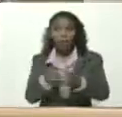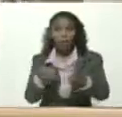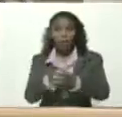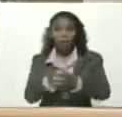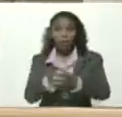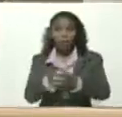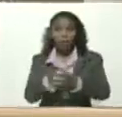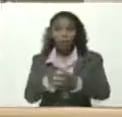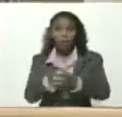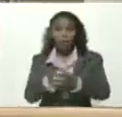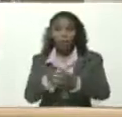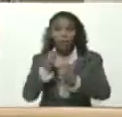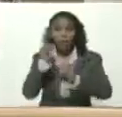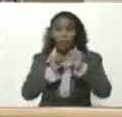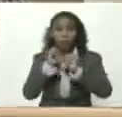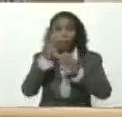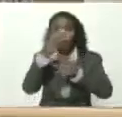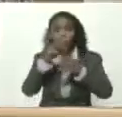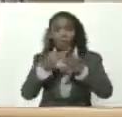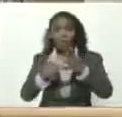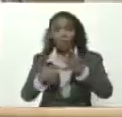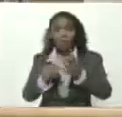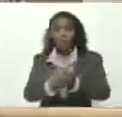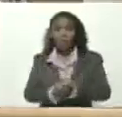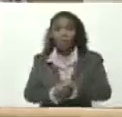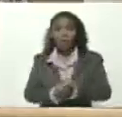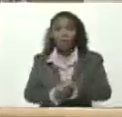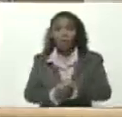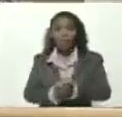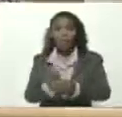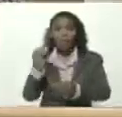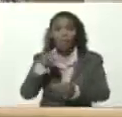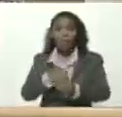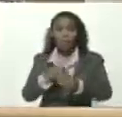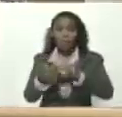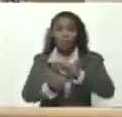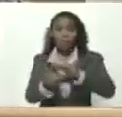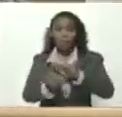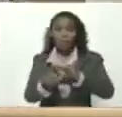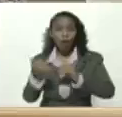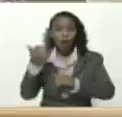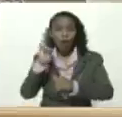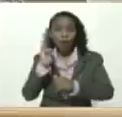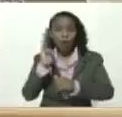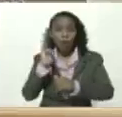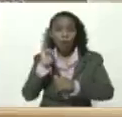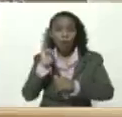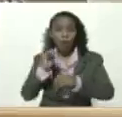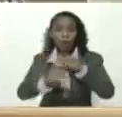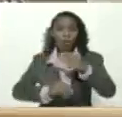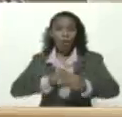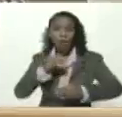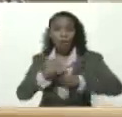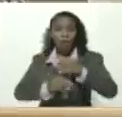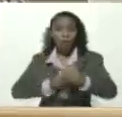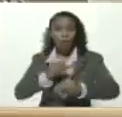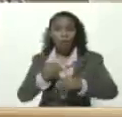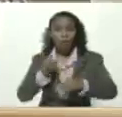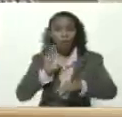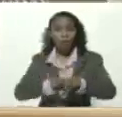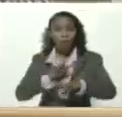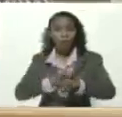de los equipos y de los materiales y de las instalaciones está garantizada